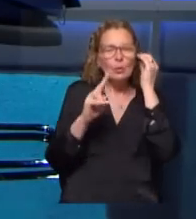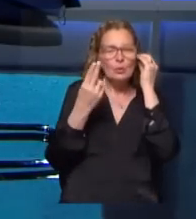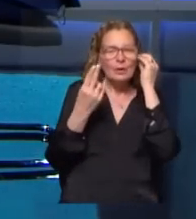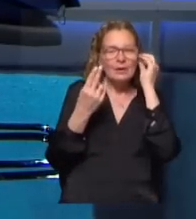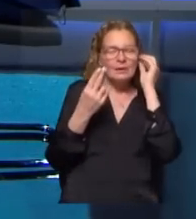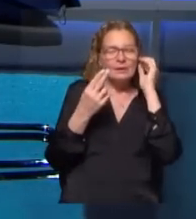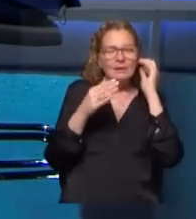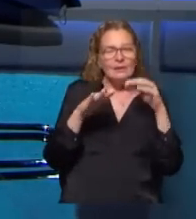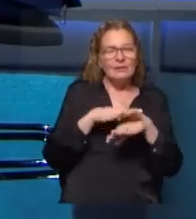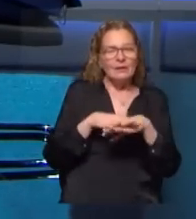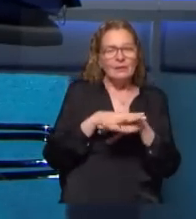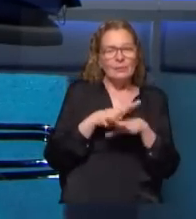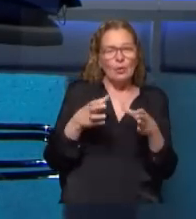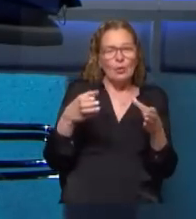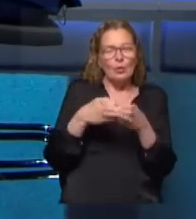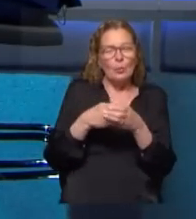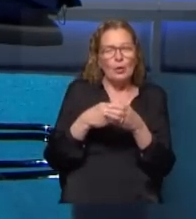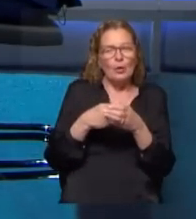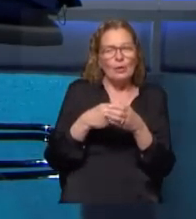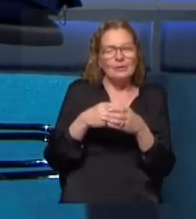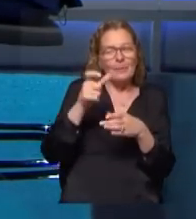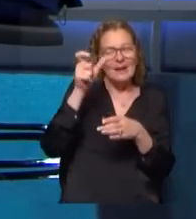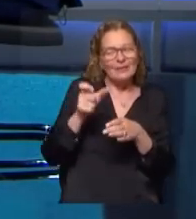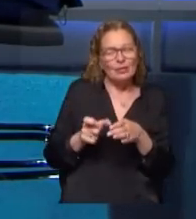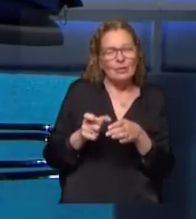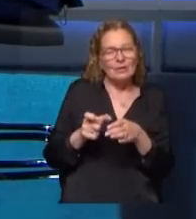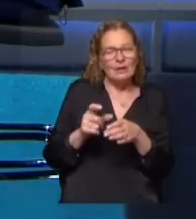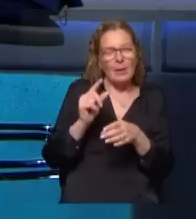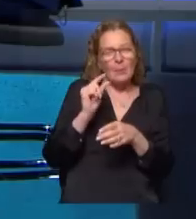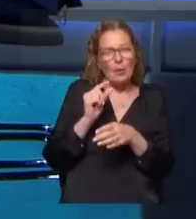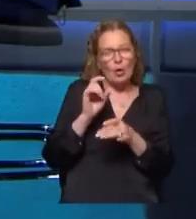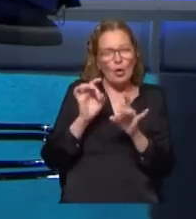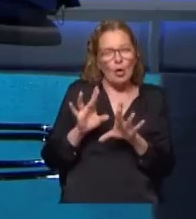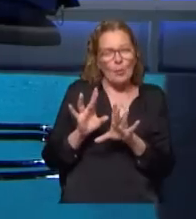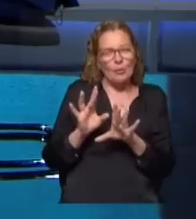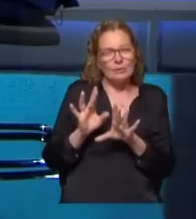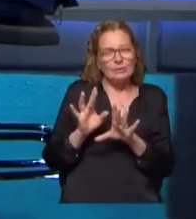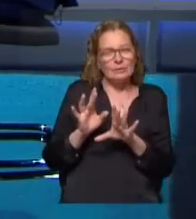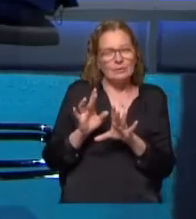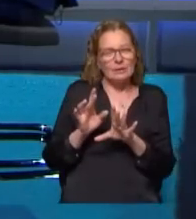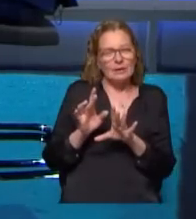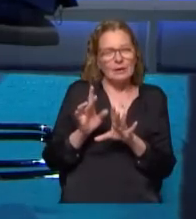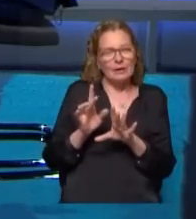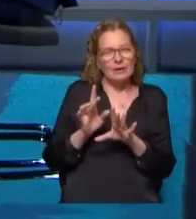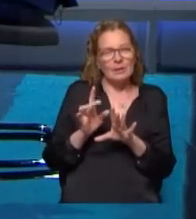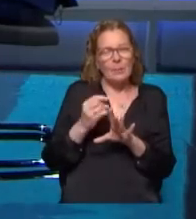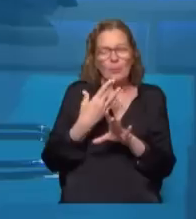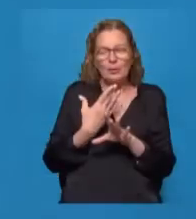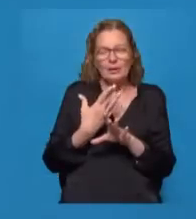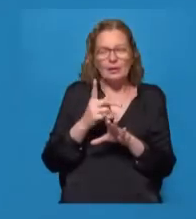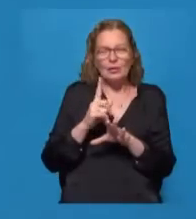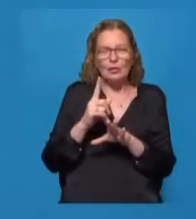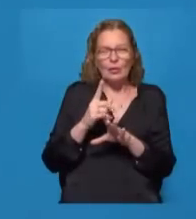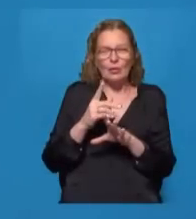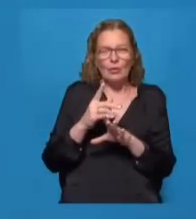es básicamente un movimiento ciudadano es algo poco común poco usual porque no nos